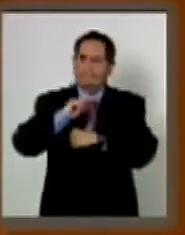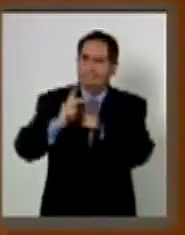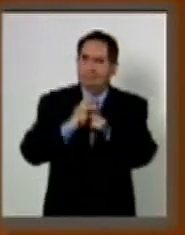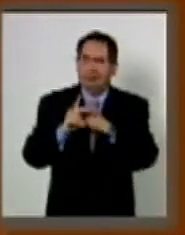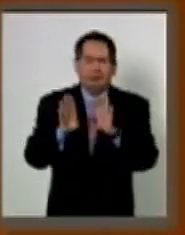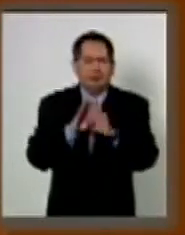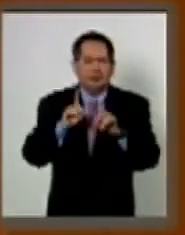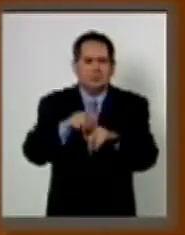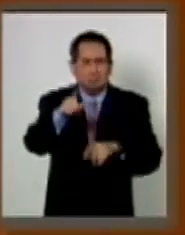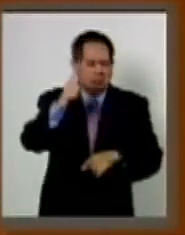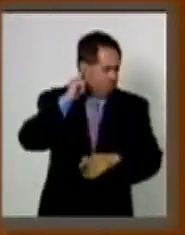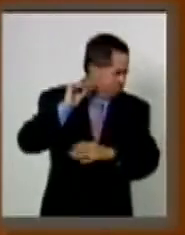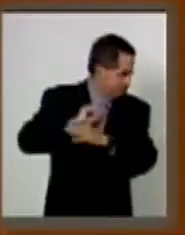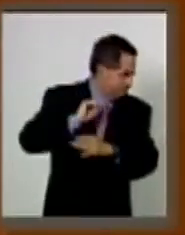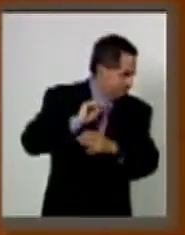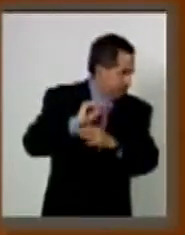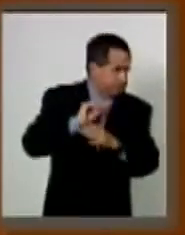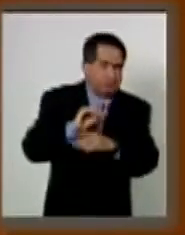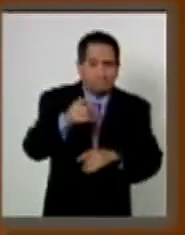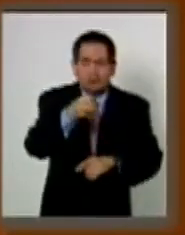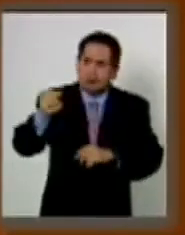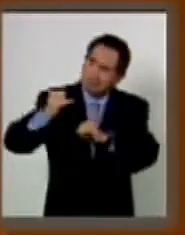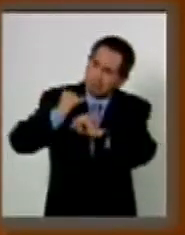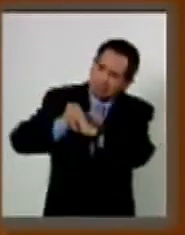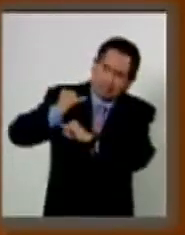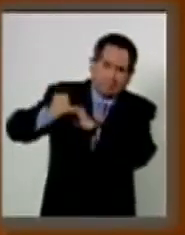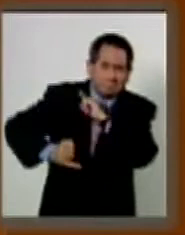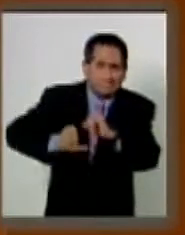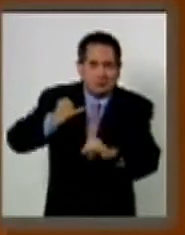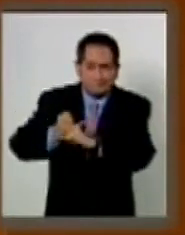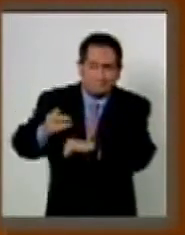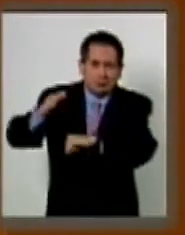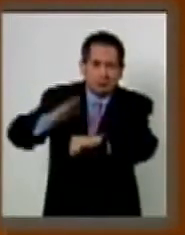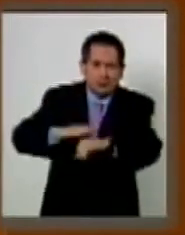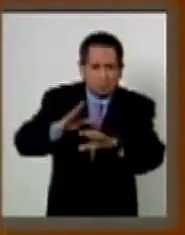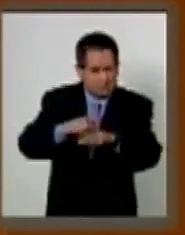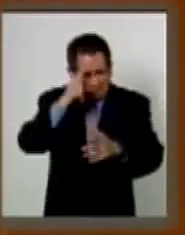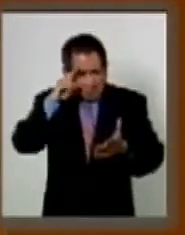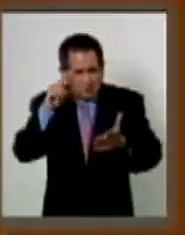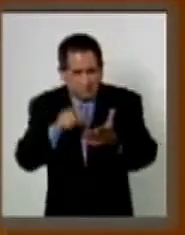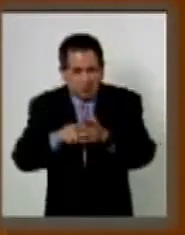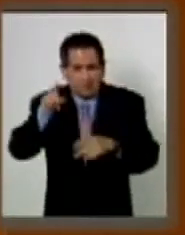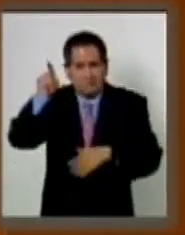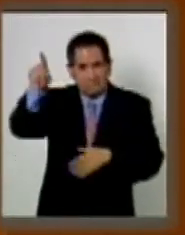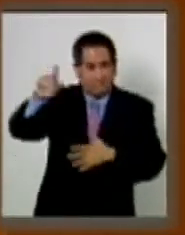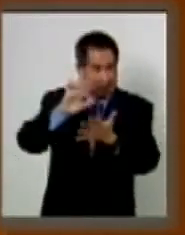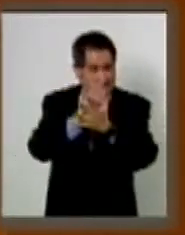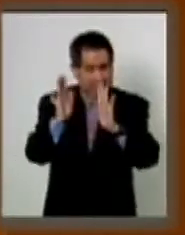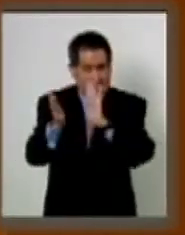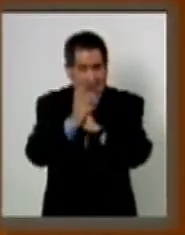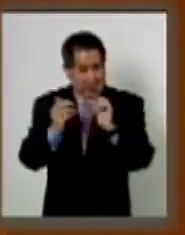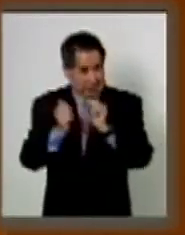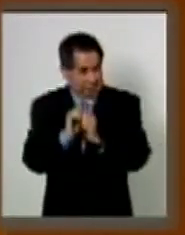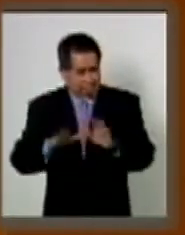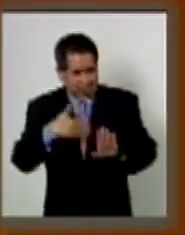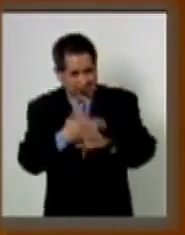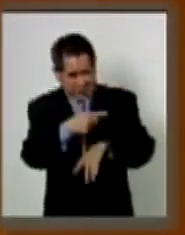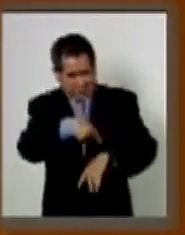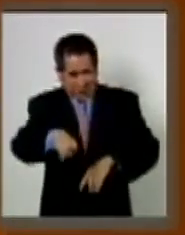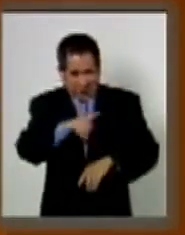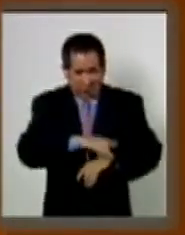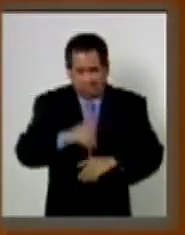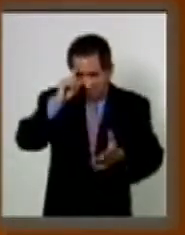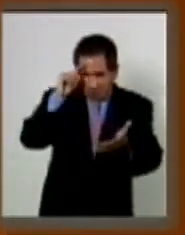de desoír a los organismos internacionales. ¿O acaso creen que están complotando en nuestra contra?